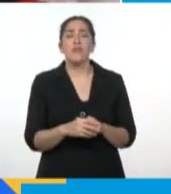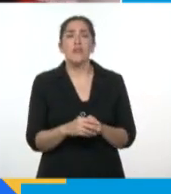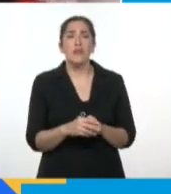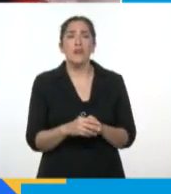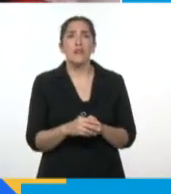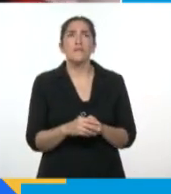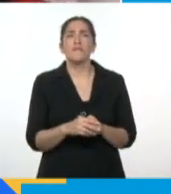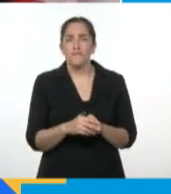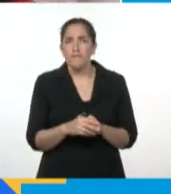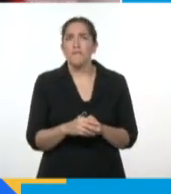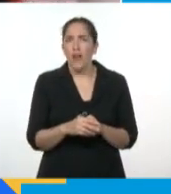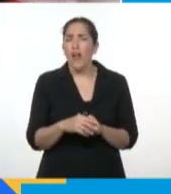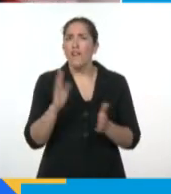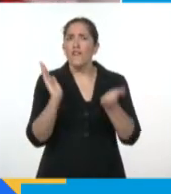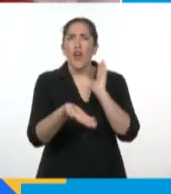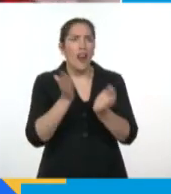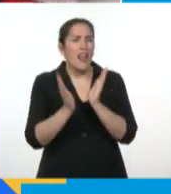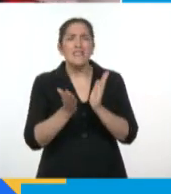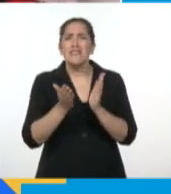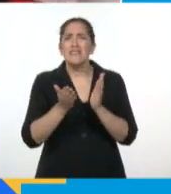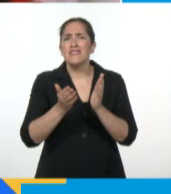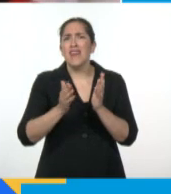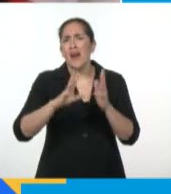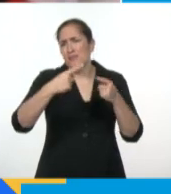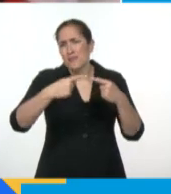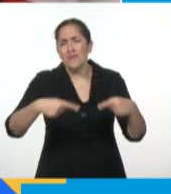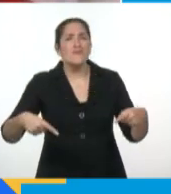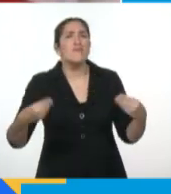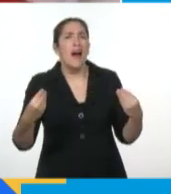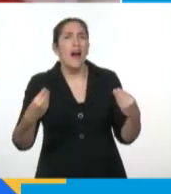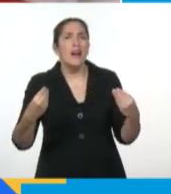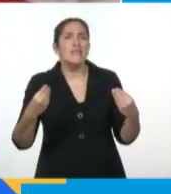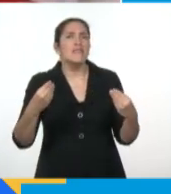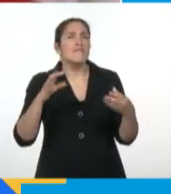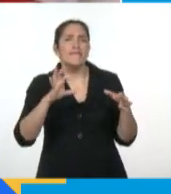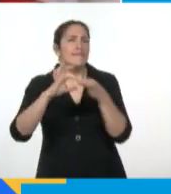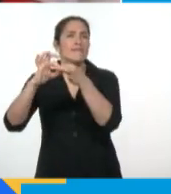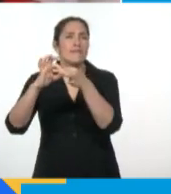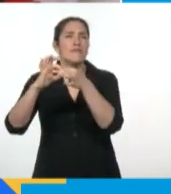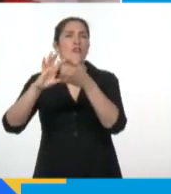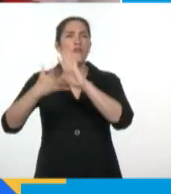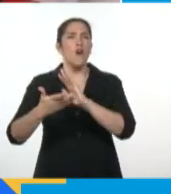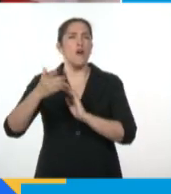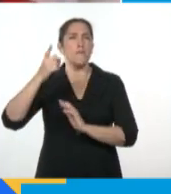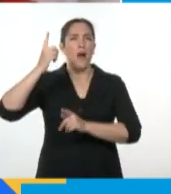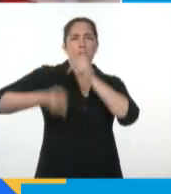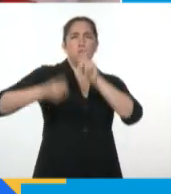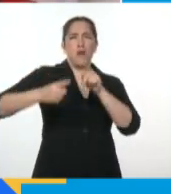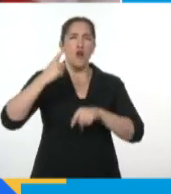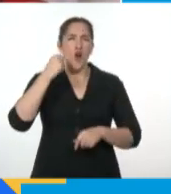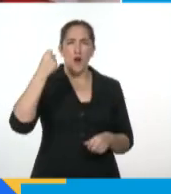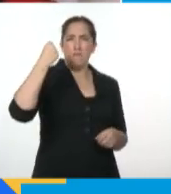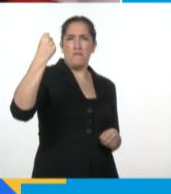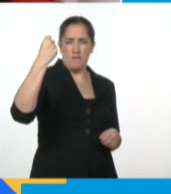son íncitas, están inscritas en el sistema patriarcal. El sistema patriarcal se